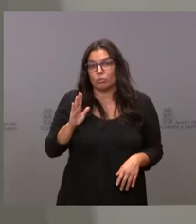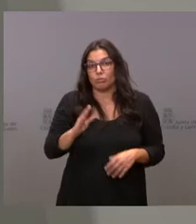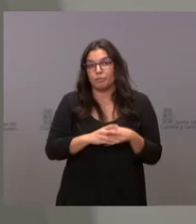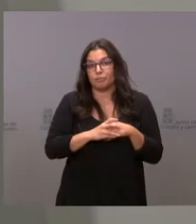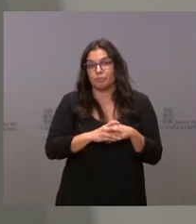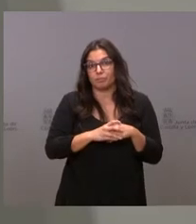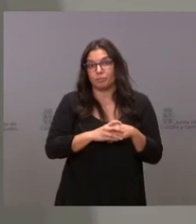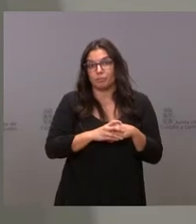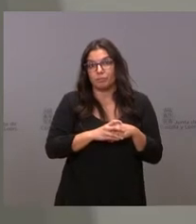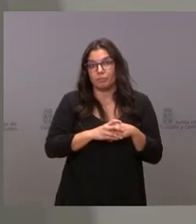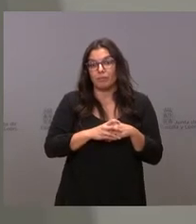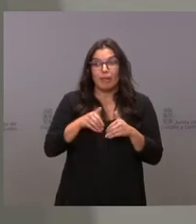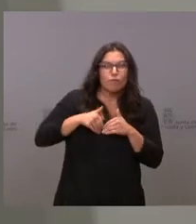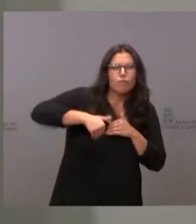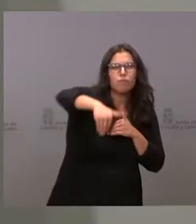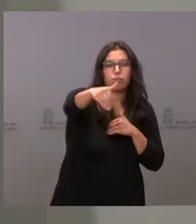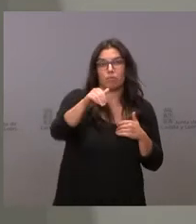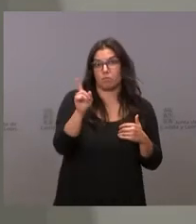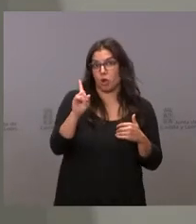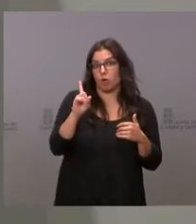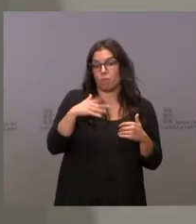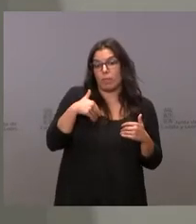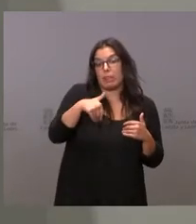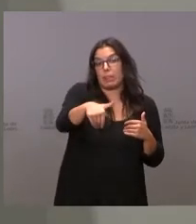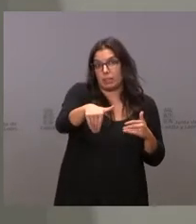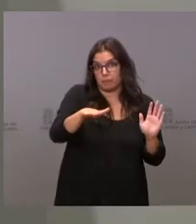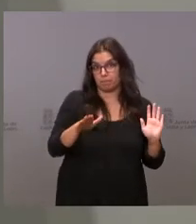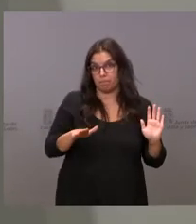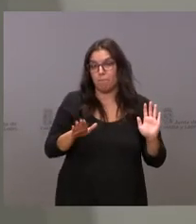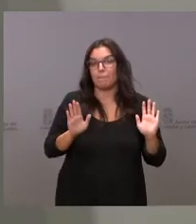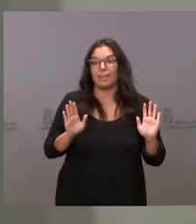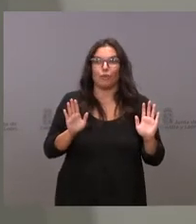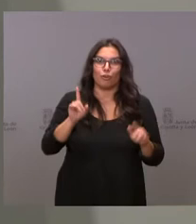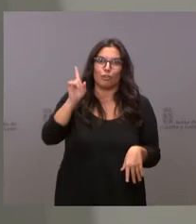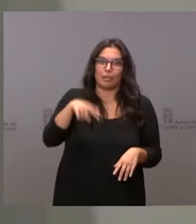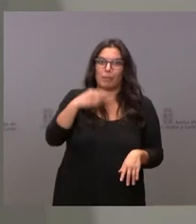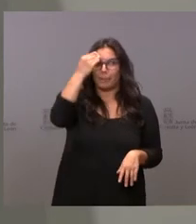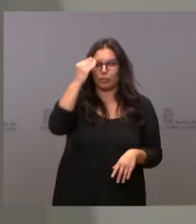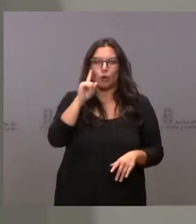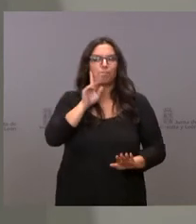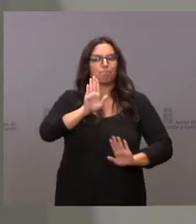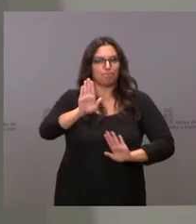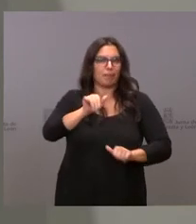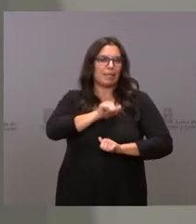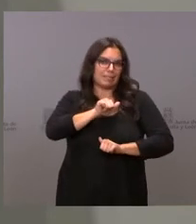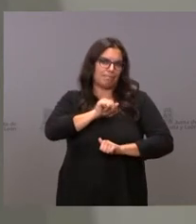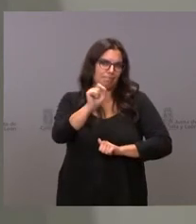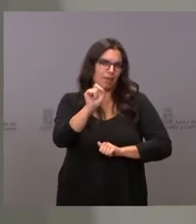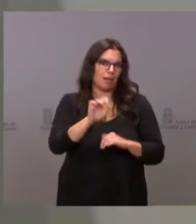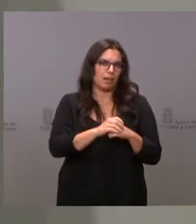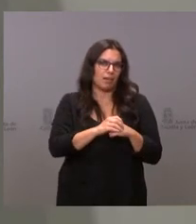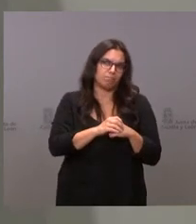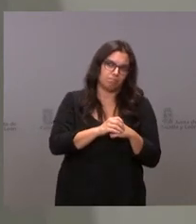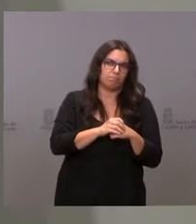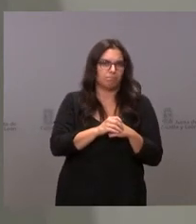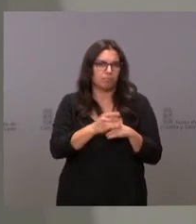que no está lejano el día, no está muy lejano el día, pero también creo que es prudente aún esperar